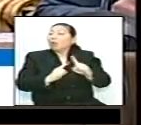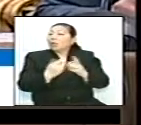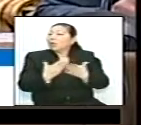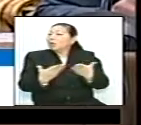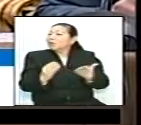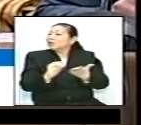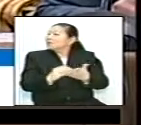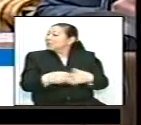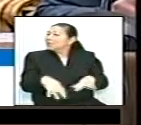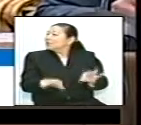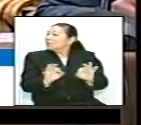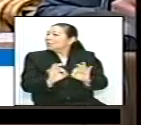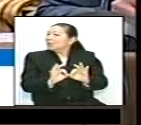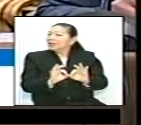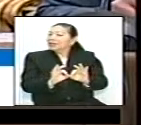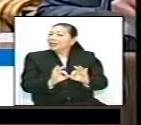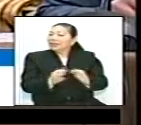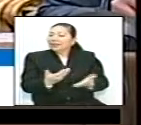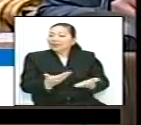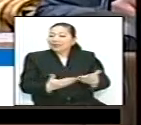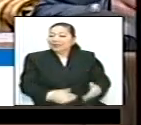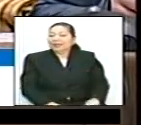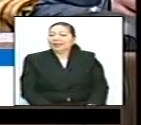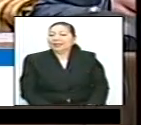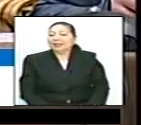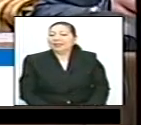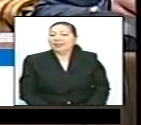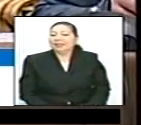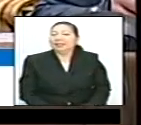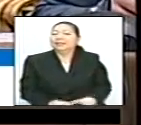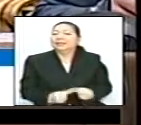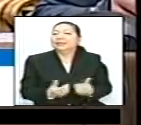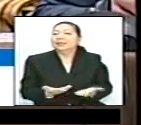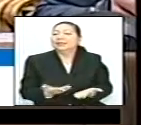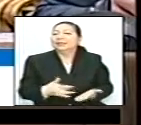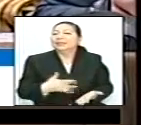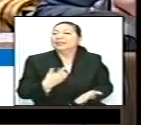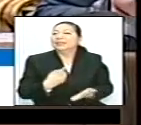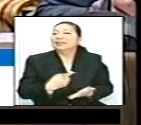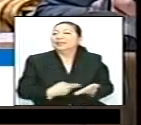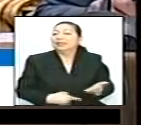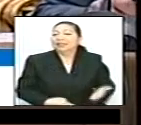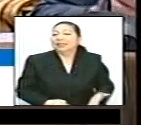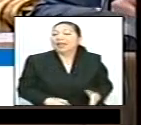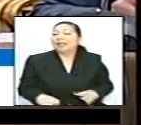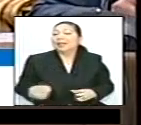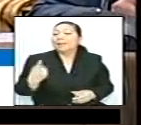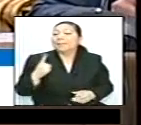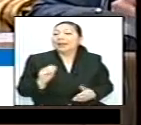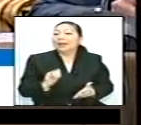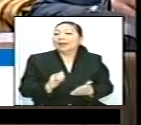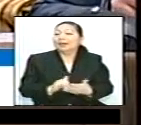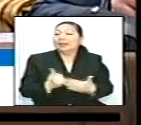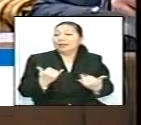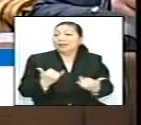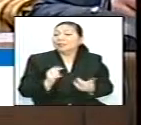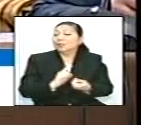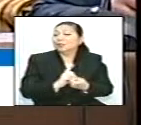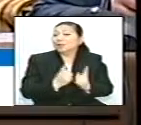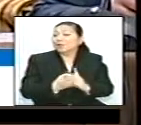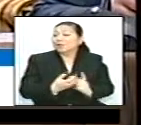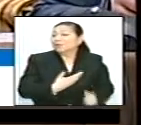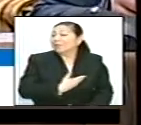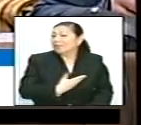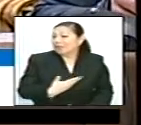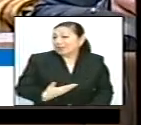aspectos importantes correctivos, ministro, en el sentido de qué hacer para evitar que en estos cambios de